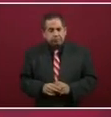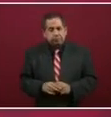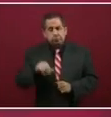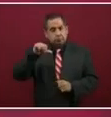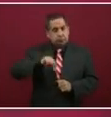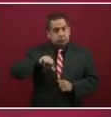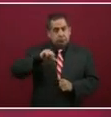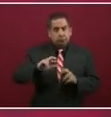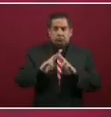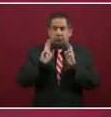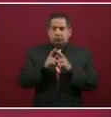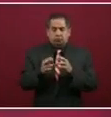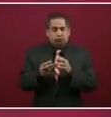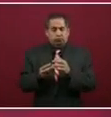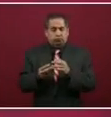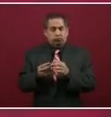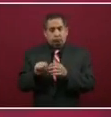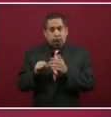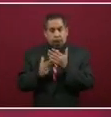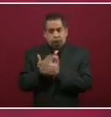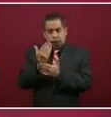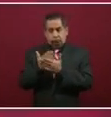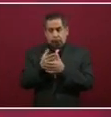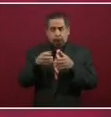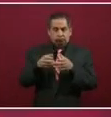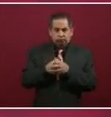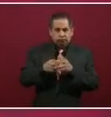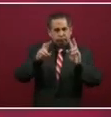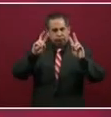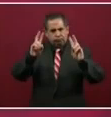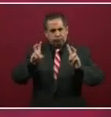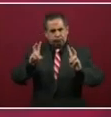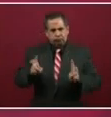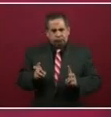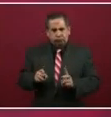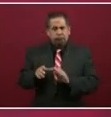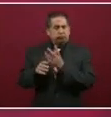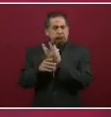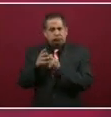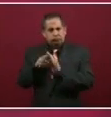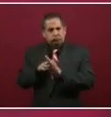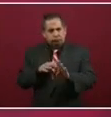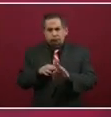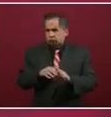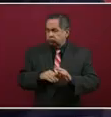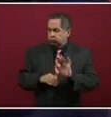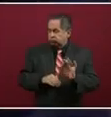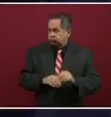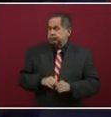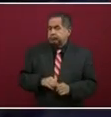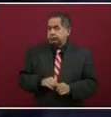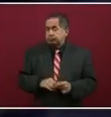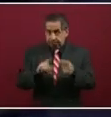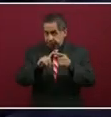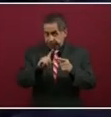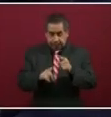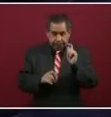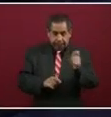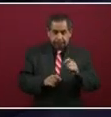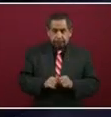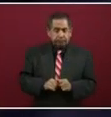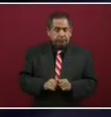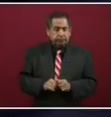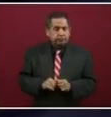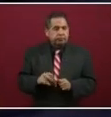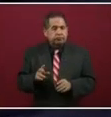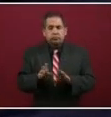trató sobre los temas que tienen que ver con la migración. Primero, lo del